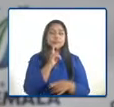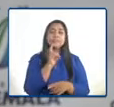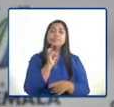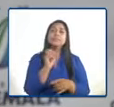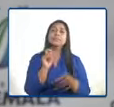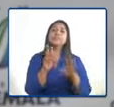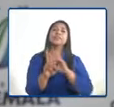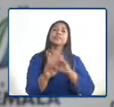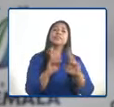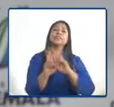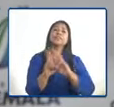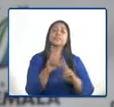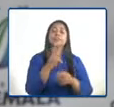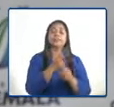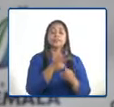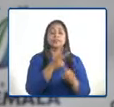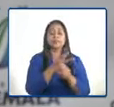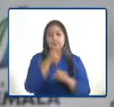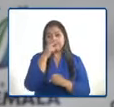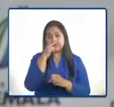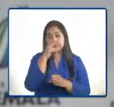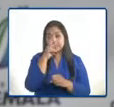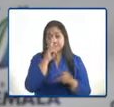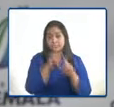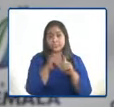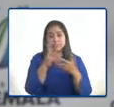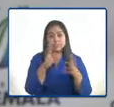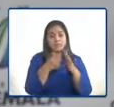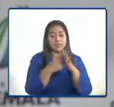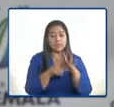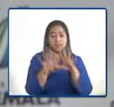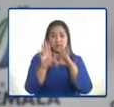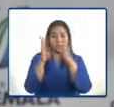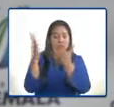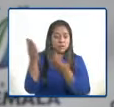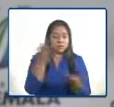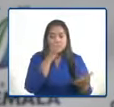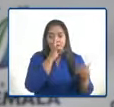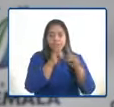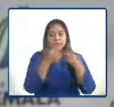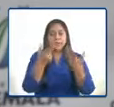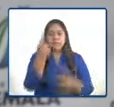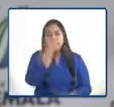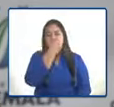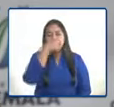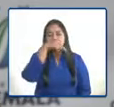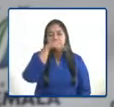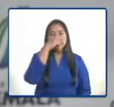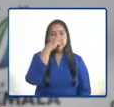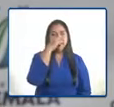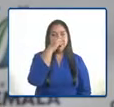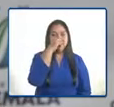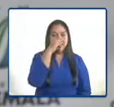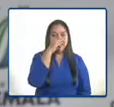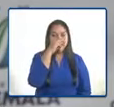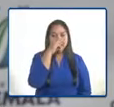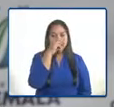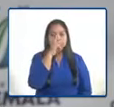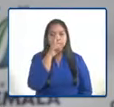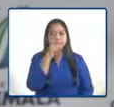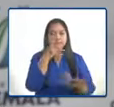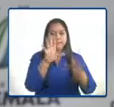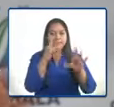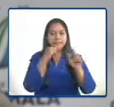con Guatemala y abrir pues nuevas rutas en lo que es del sur de México. Esta semana, muy